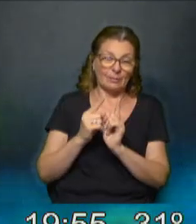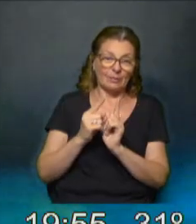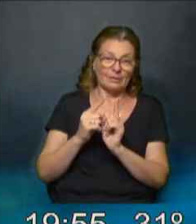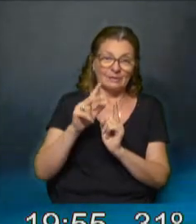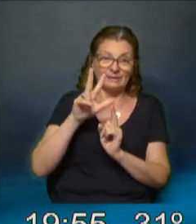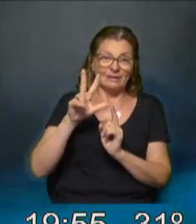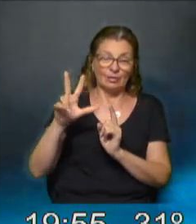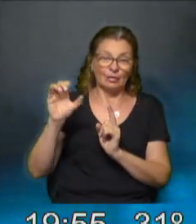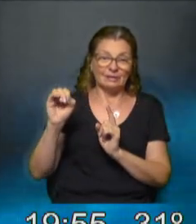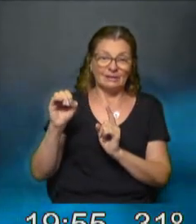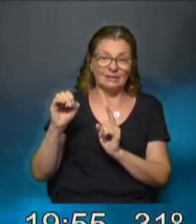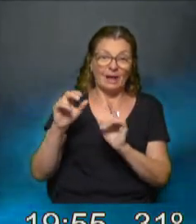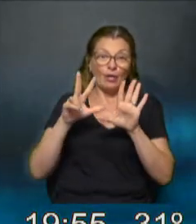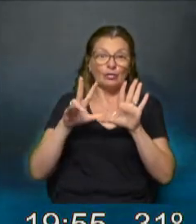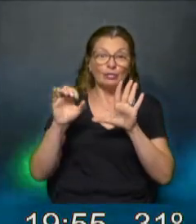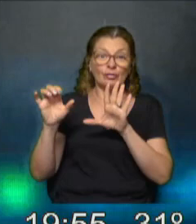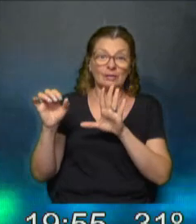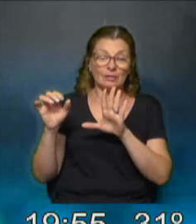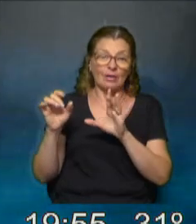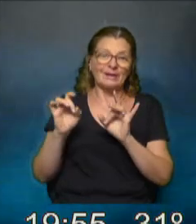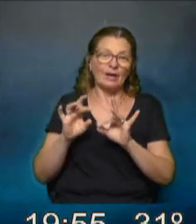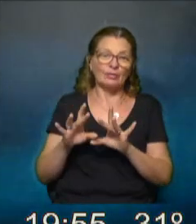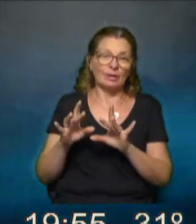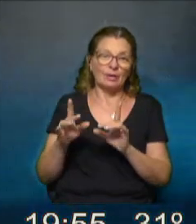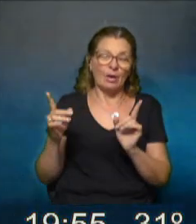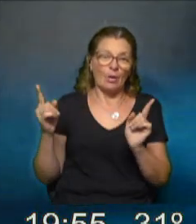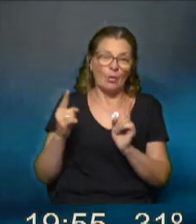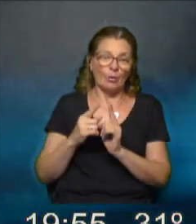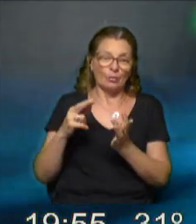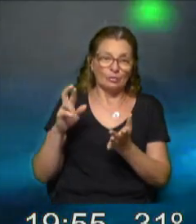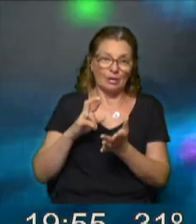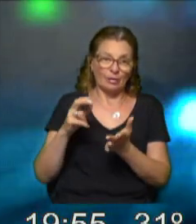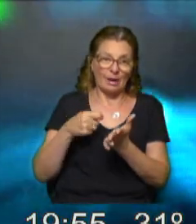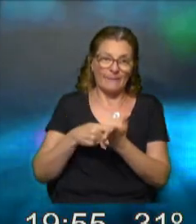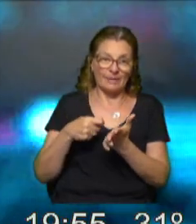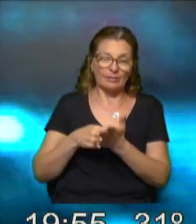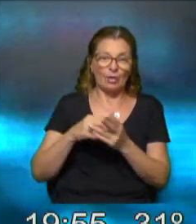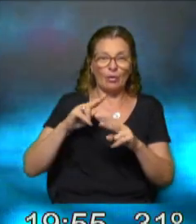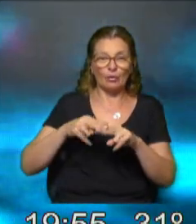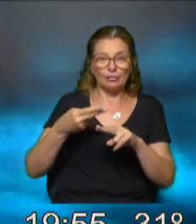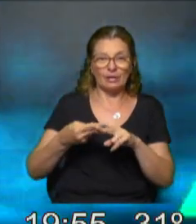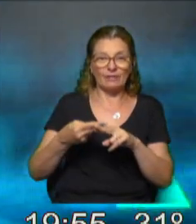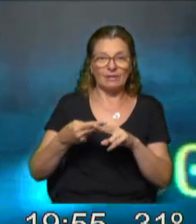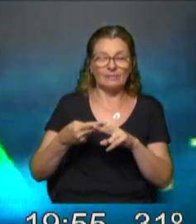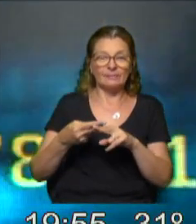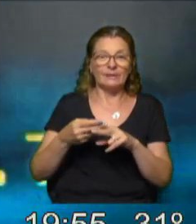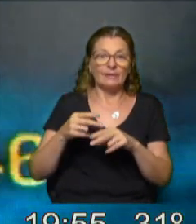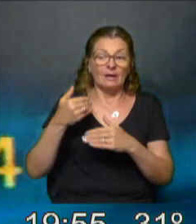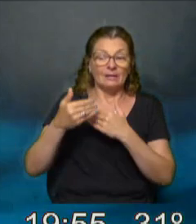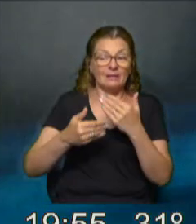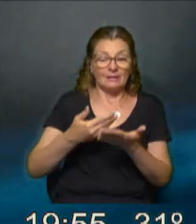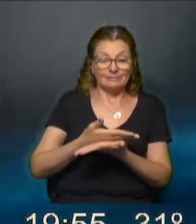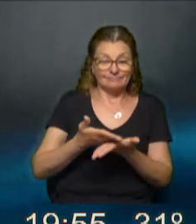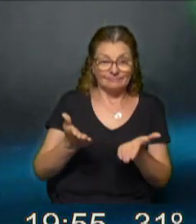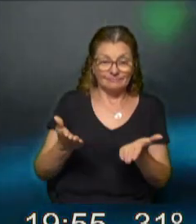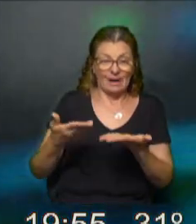330 a 800 y naturalmente cuando ajusta el dólar ajustan los precios y de vuelta es otra de las cosas que va a alimentar ese escenario de